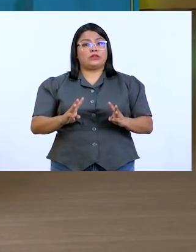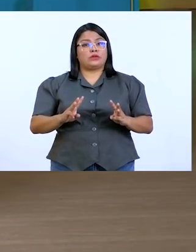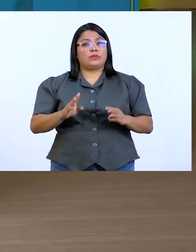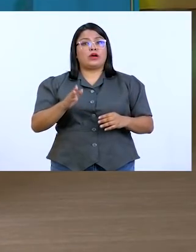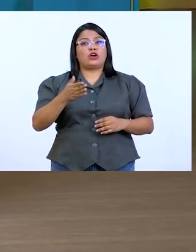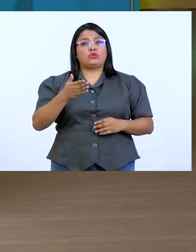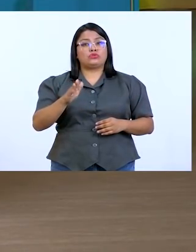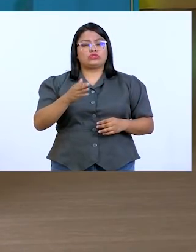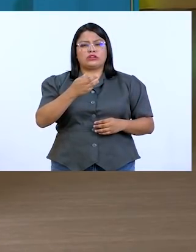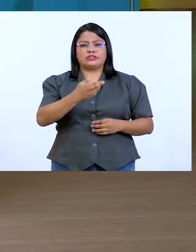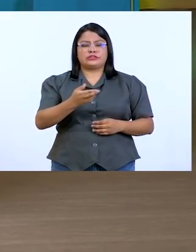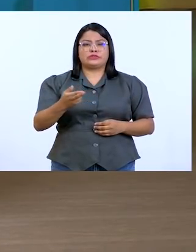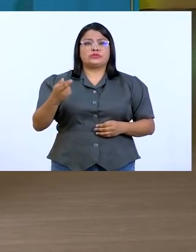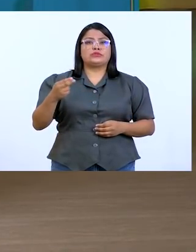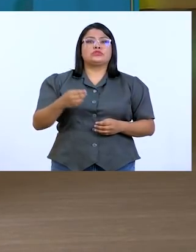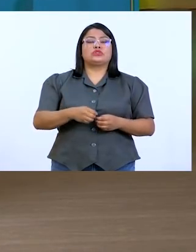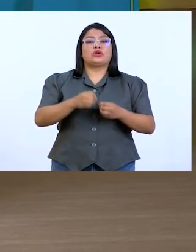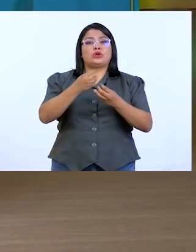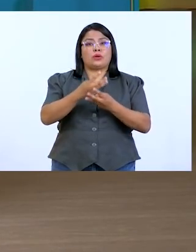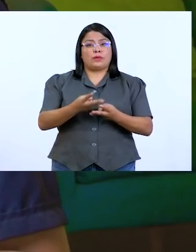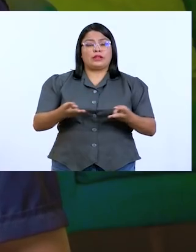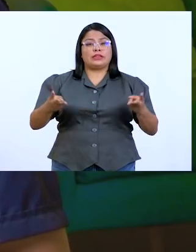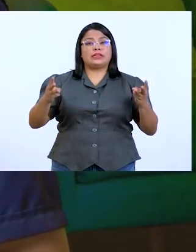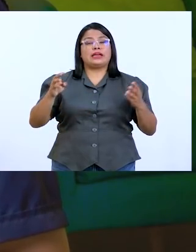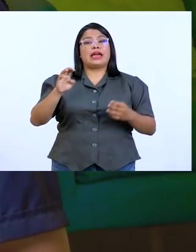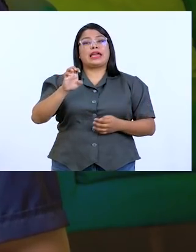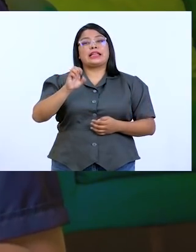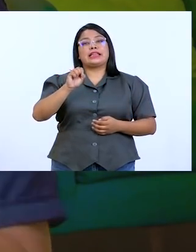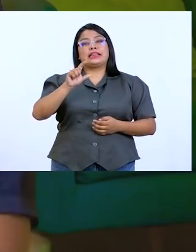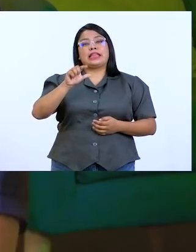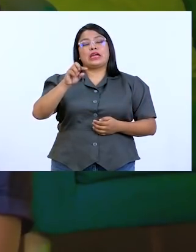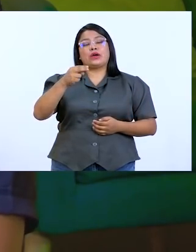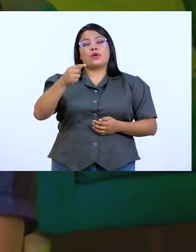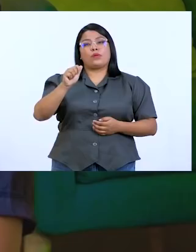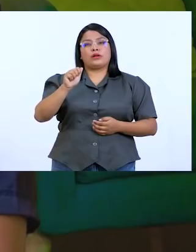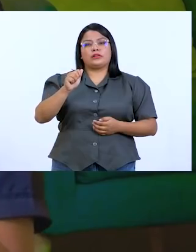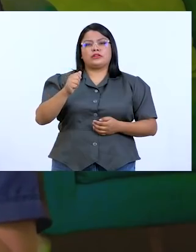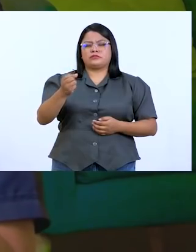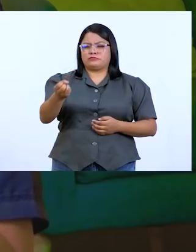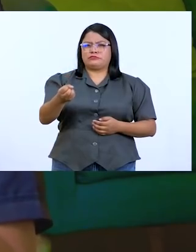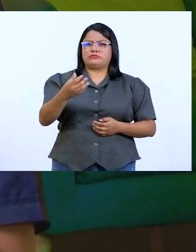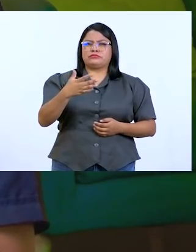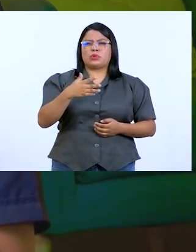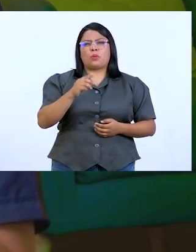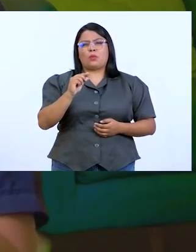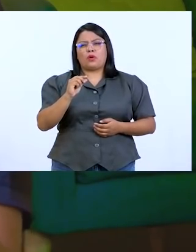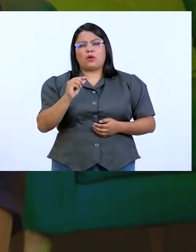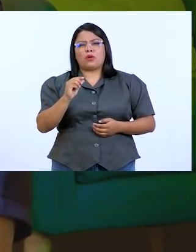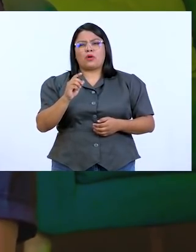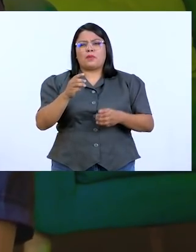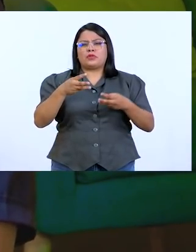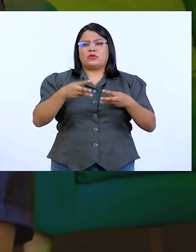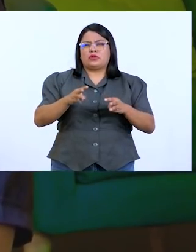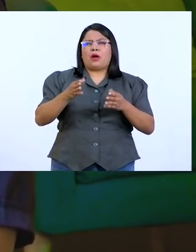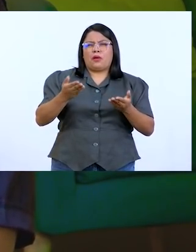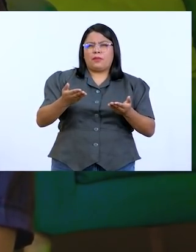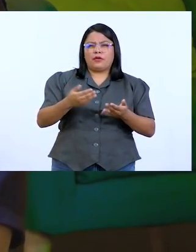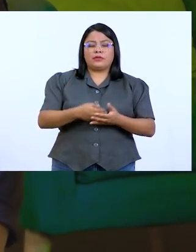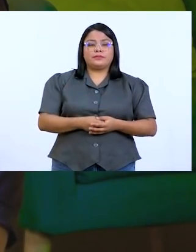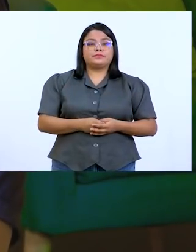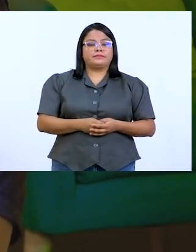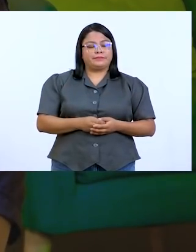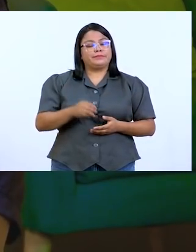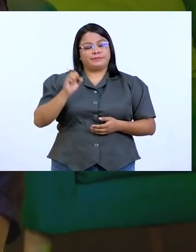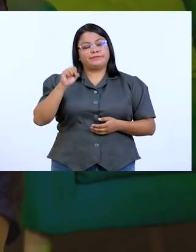metodología para la utilización de los recursos y los materiales SLengua. Y quisiera que nos comentaras un poco sobre cómo debe ser esa